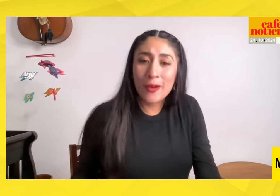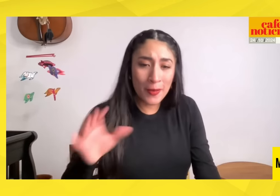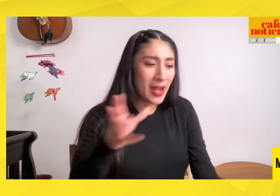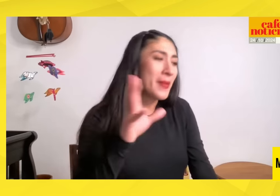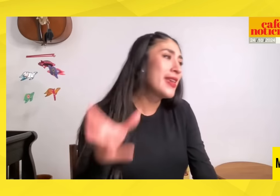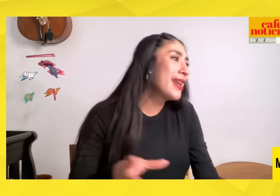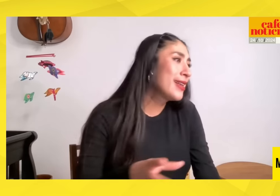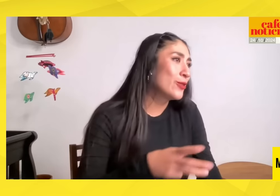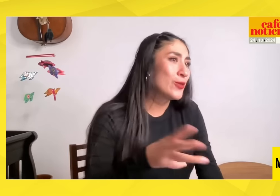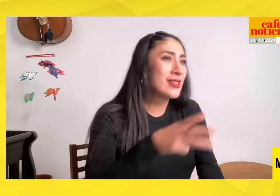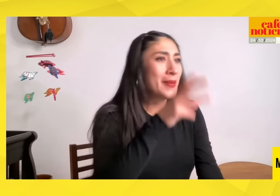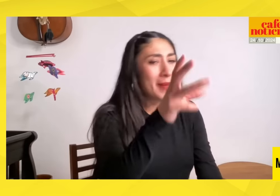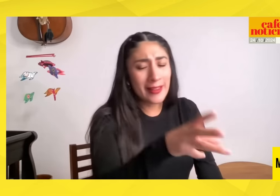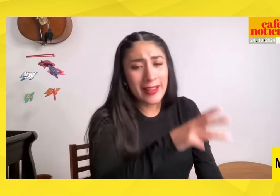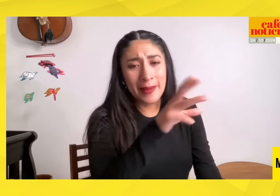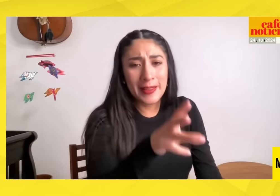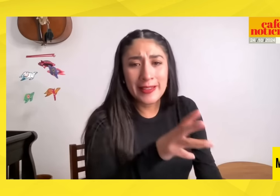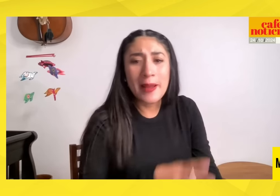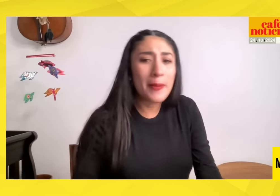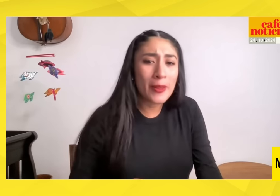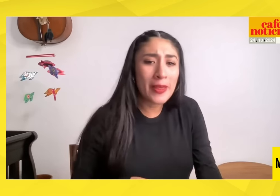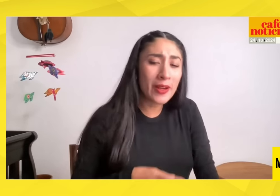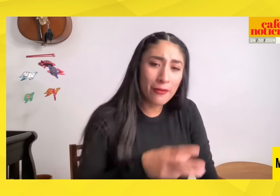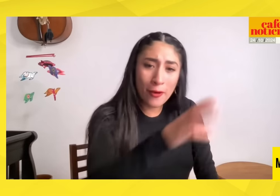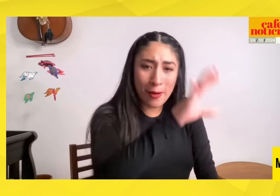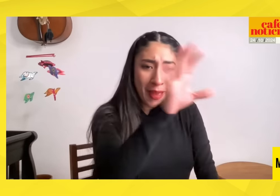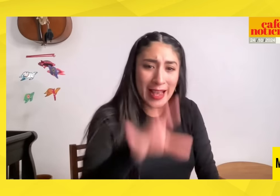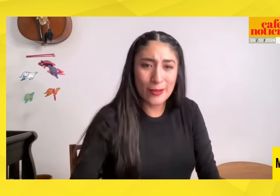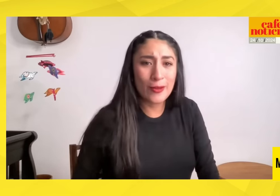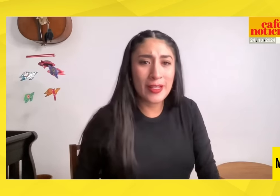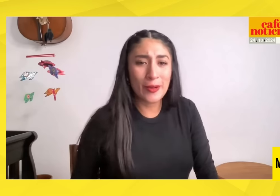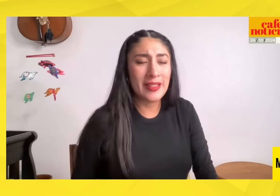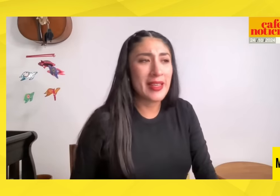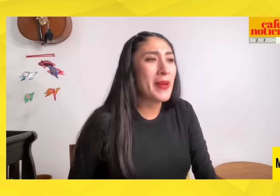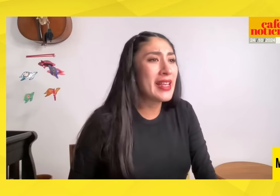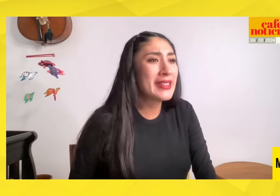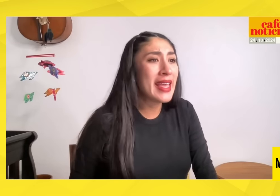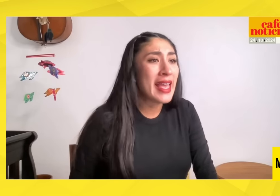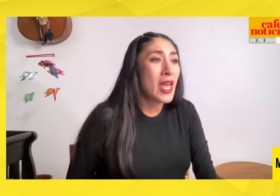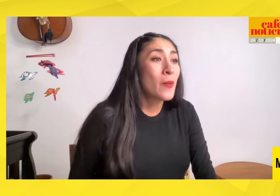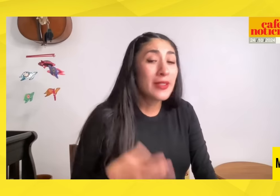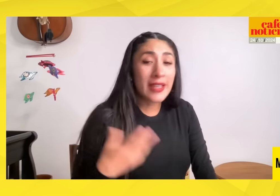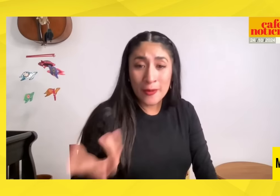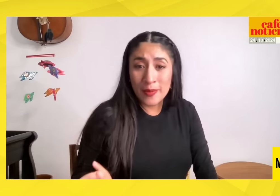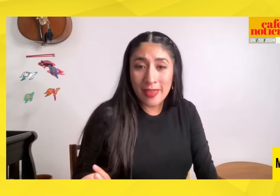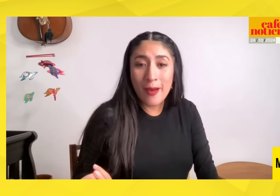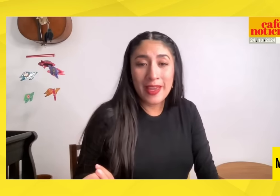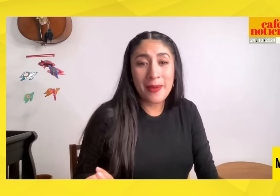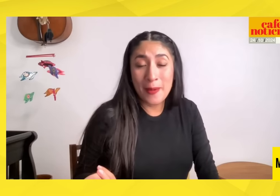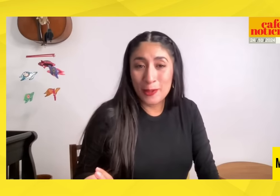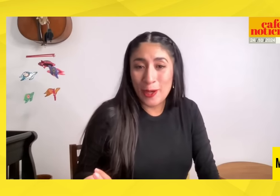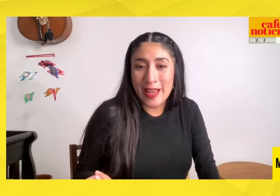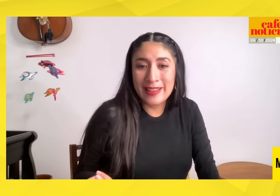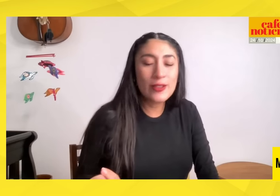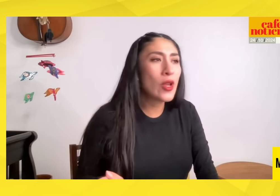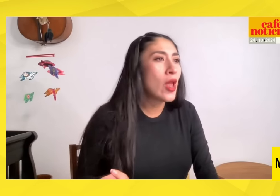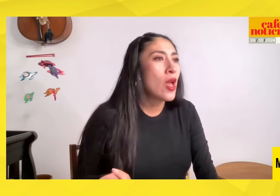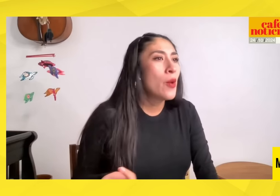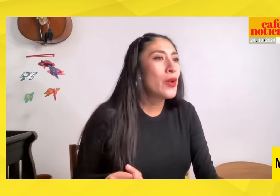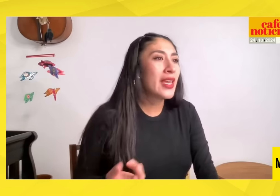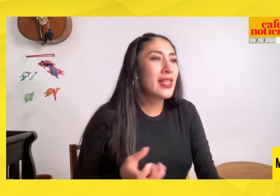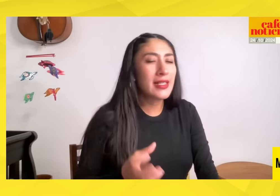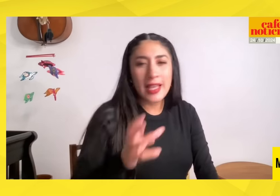porque hoy por la mañana si usted se mete y revisa el periódico Reforma las notas con las que aparece Pues hay un video que llama mucho la